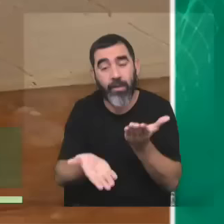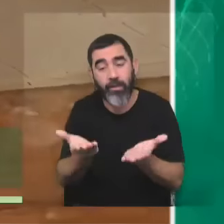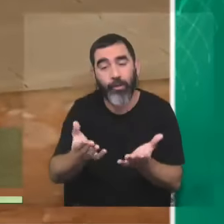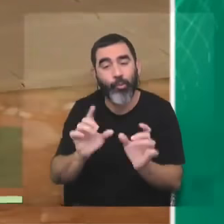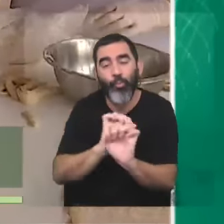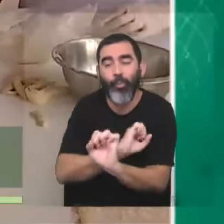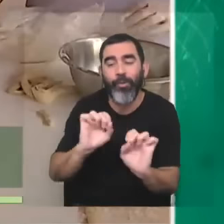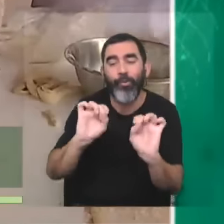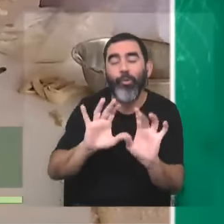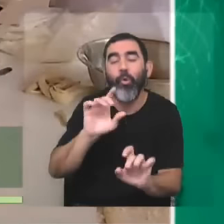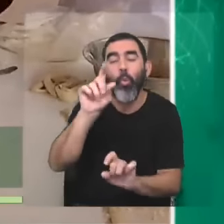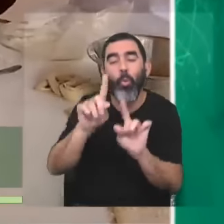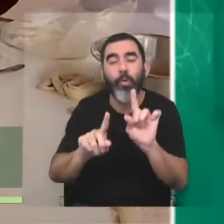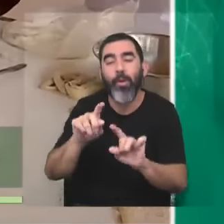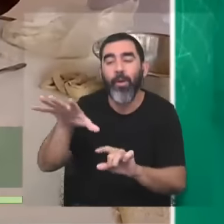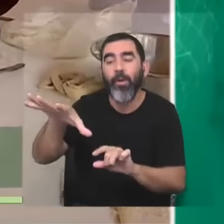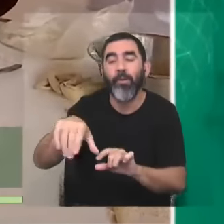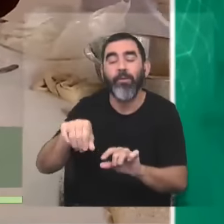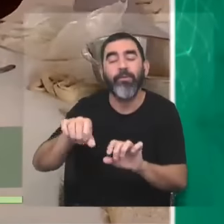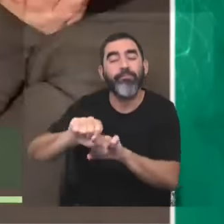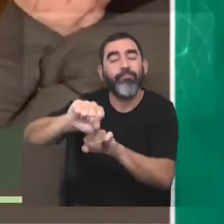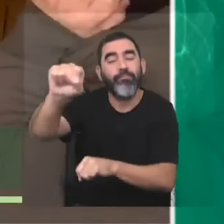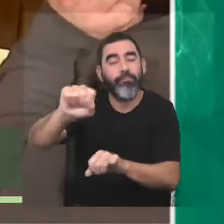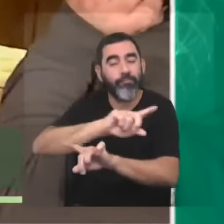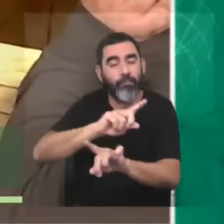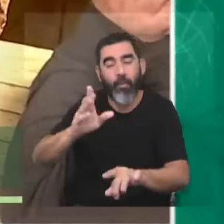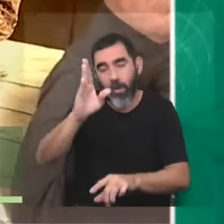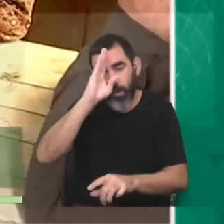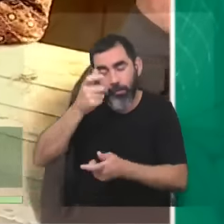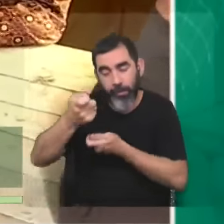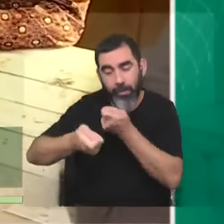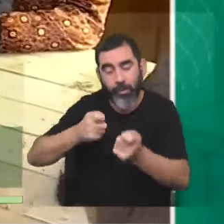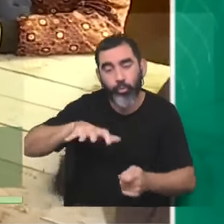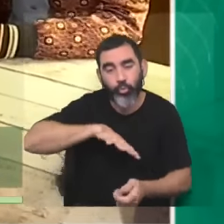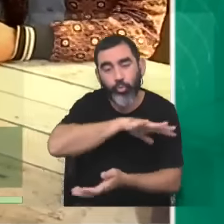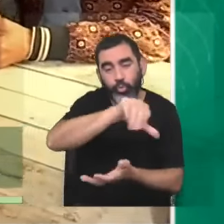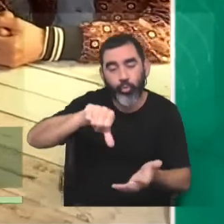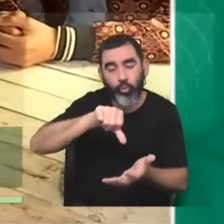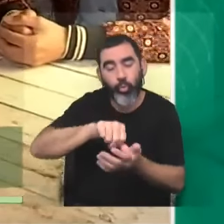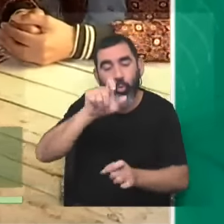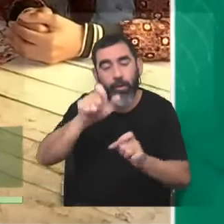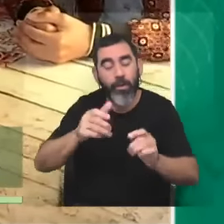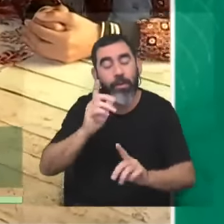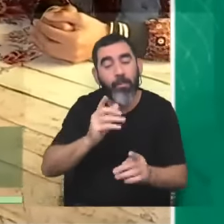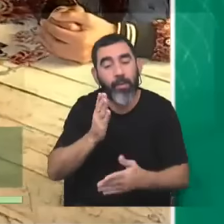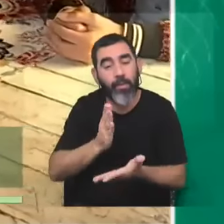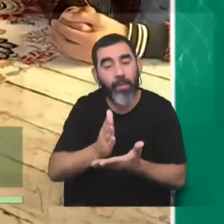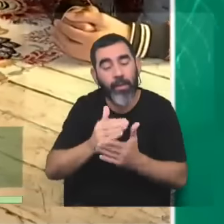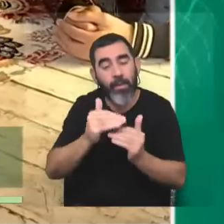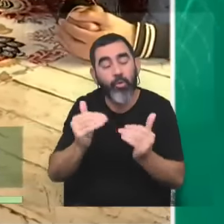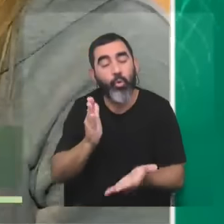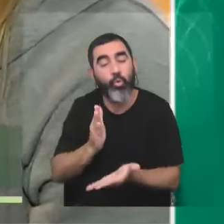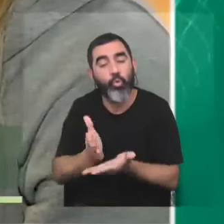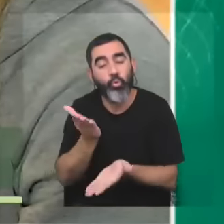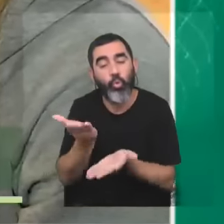solo sea un lugar donde uno va a buscar un título sino justamente donde aprender a construir una ciudadanía basada en derechos y una una ciudadanía más solidaria y